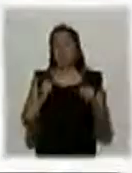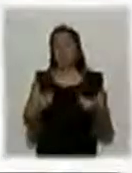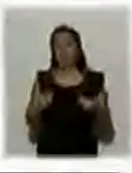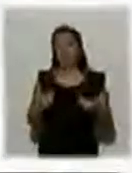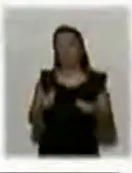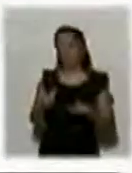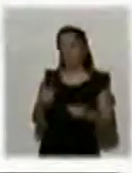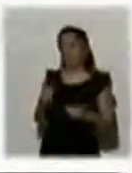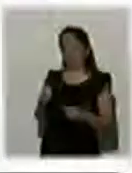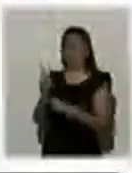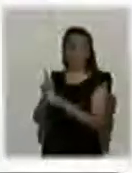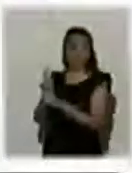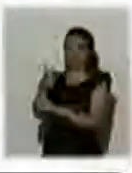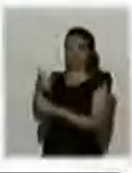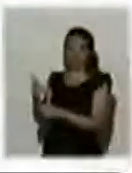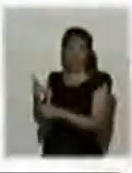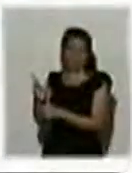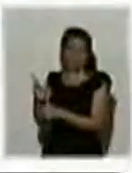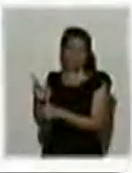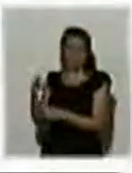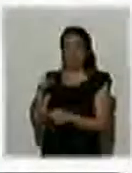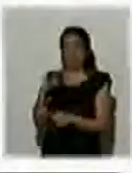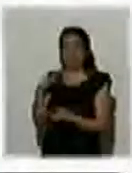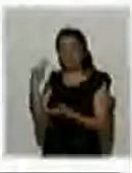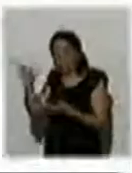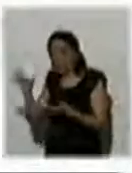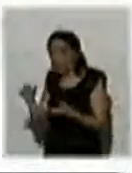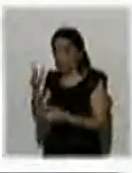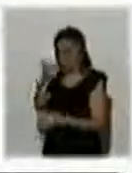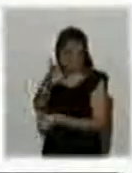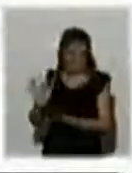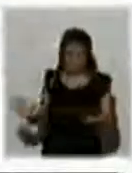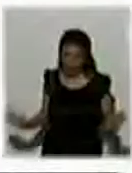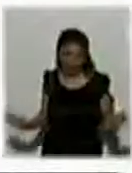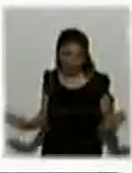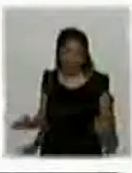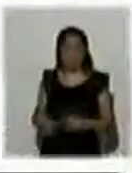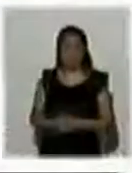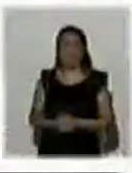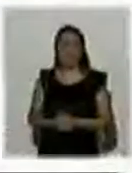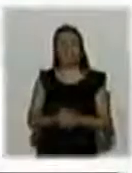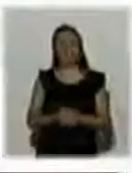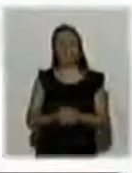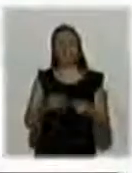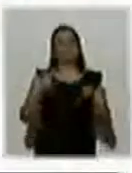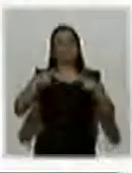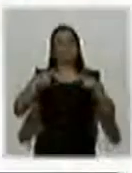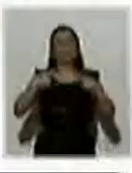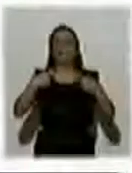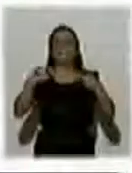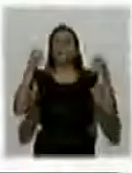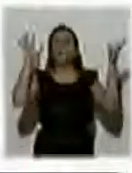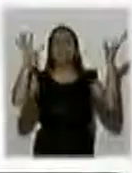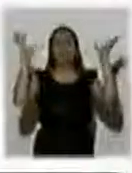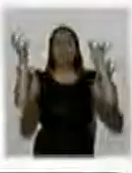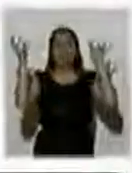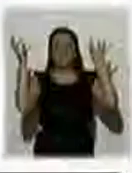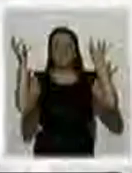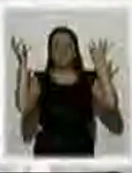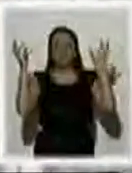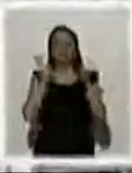inadecuada y falta de control. Las políticas ambientales son, por cierto, compatibles con el desarrollo